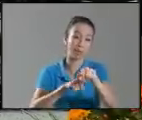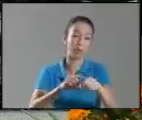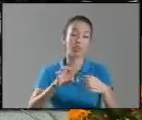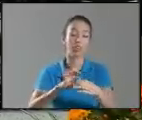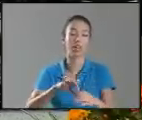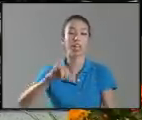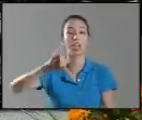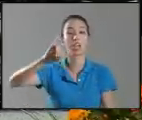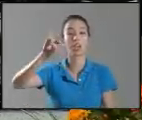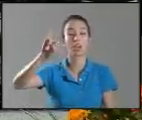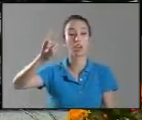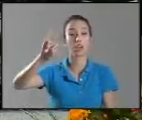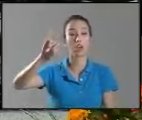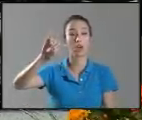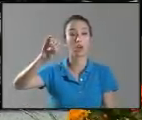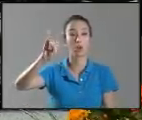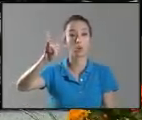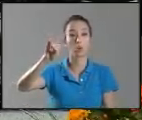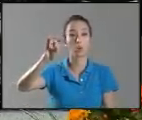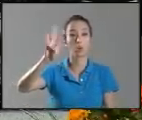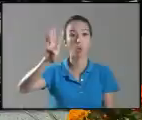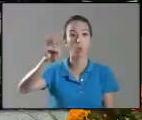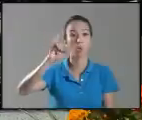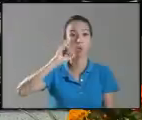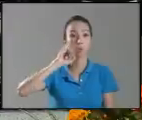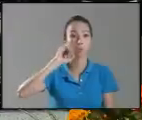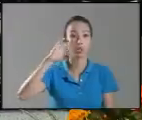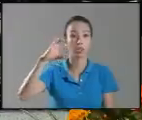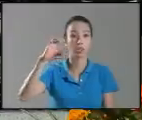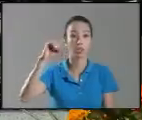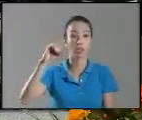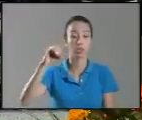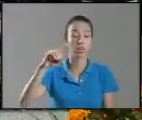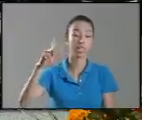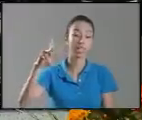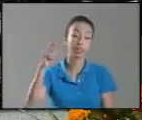que relata la historia de la tiranía en el tiempo de Ubico.